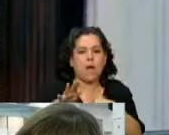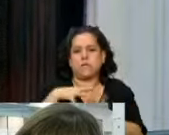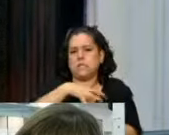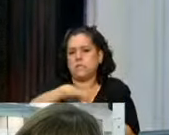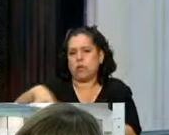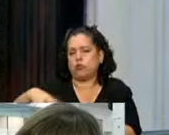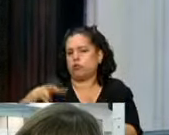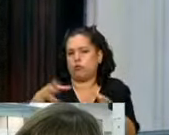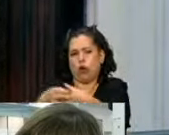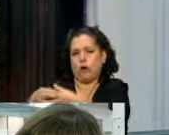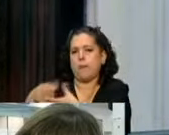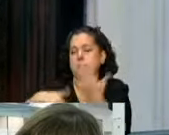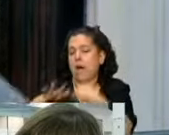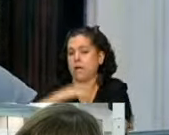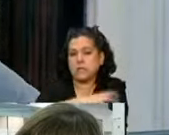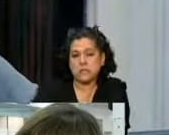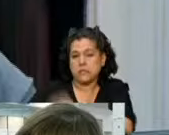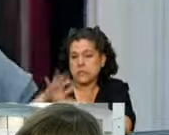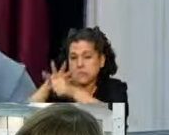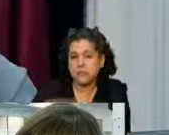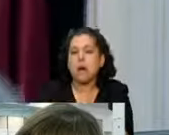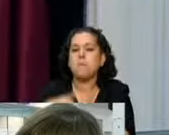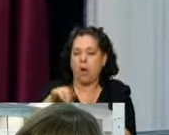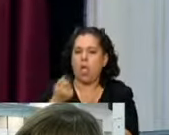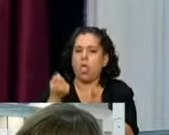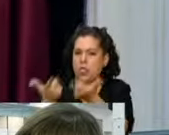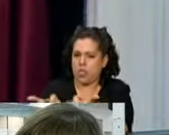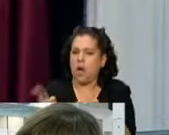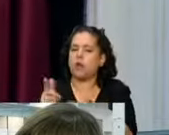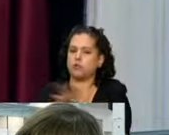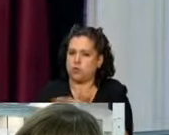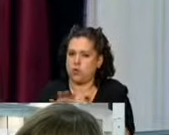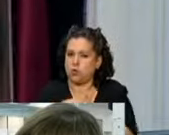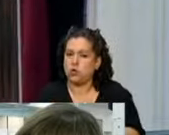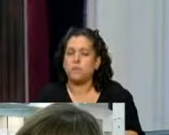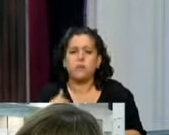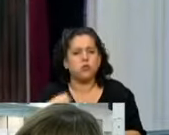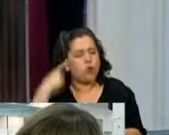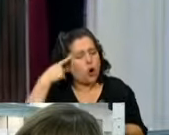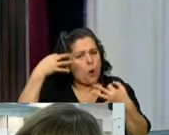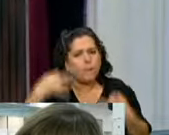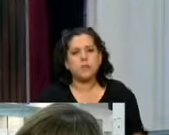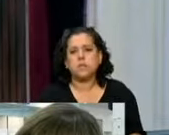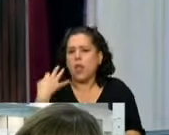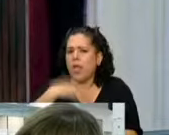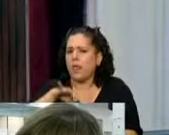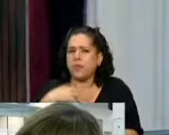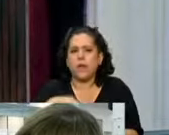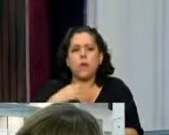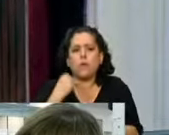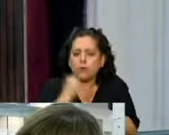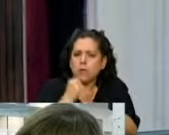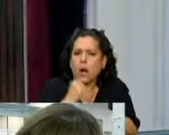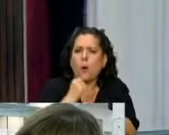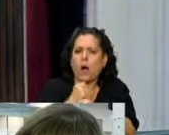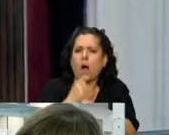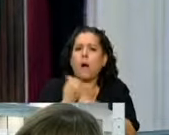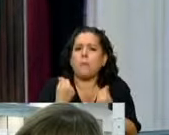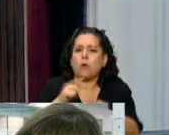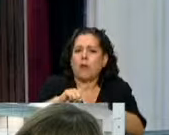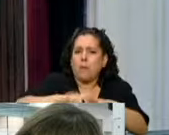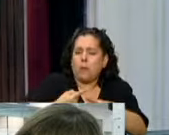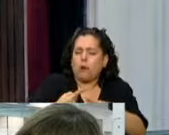están discutiendo es nada más que para perder el tiempo para llamar la atención algún titular que la gente piense que están haciendo algo no